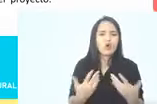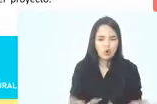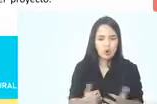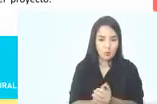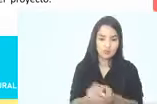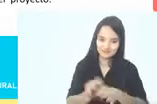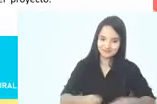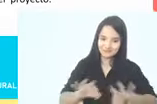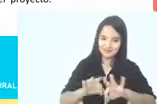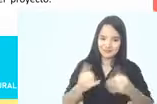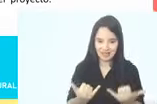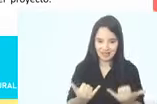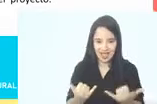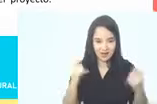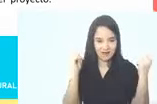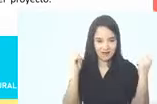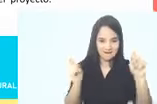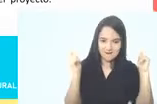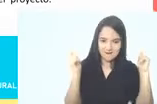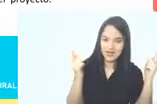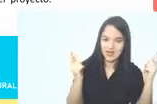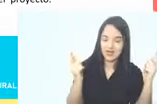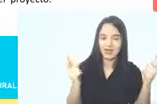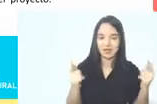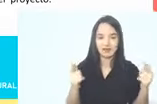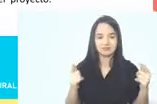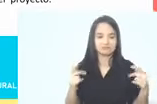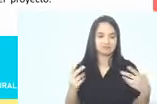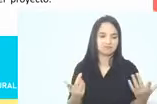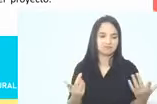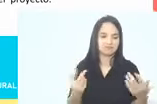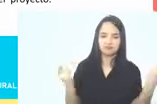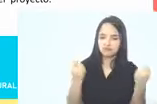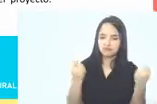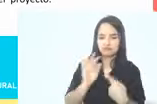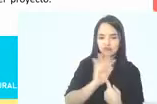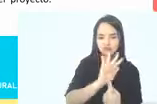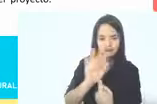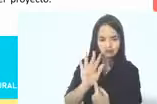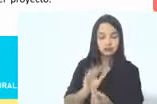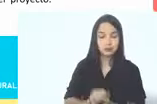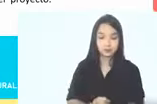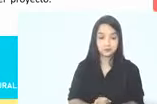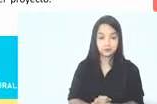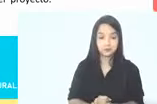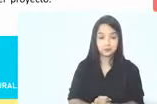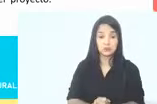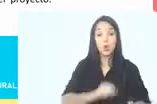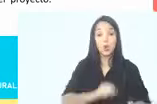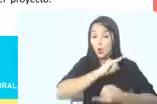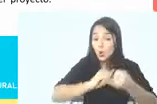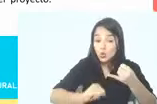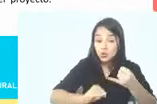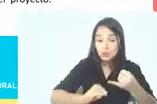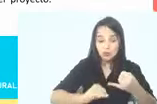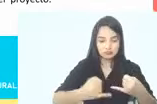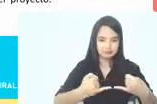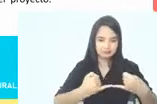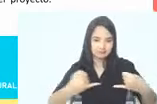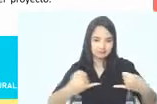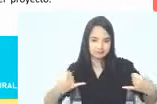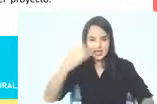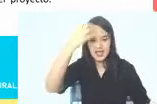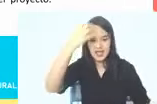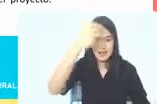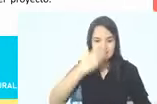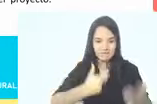para organizaciones donde puedan difundir sus productos, ¿no? Cuatro foros de economía naranja,